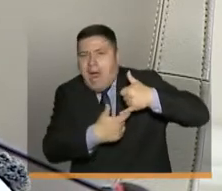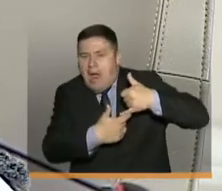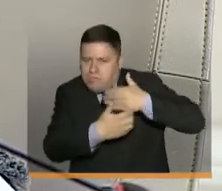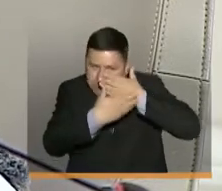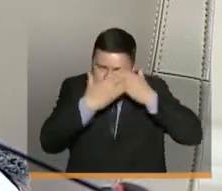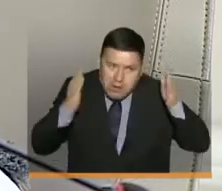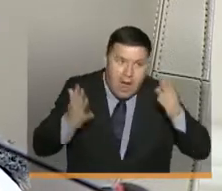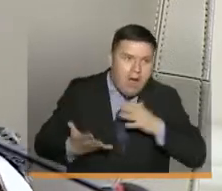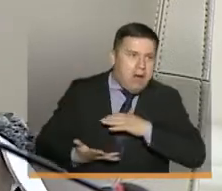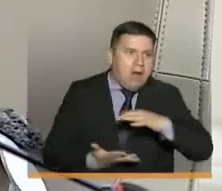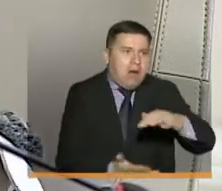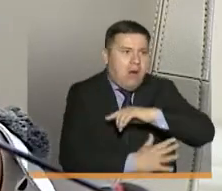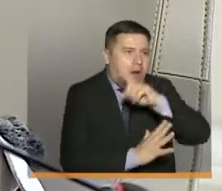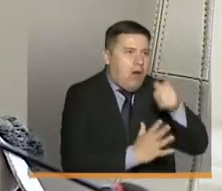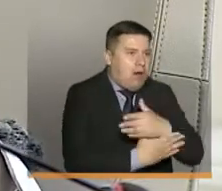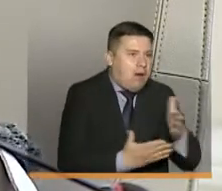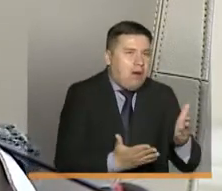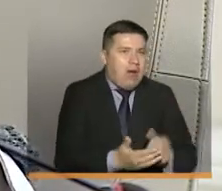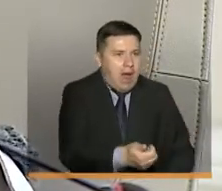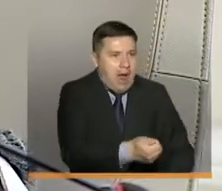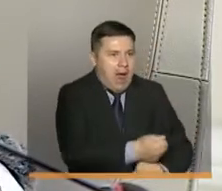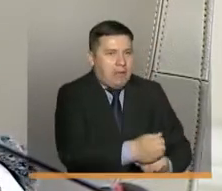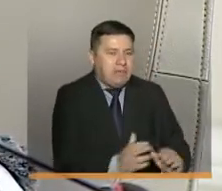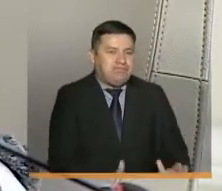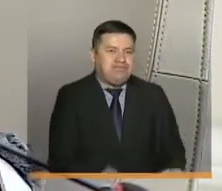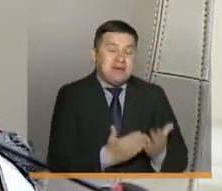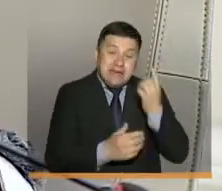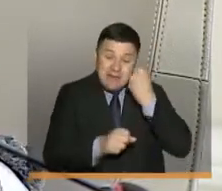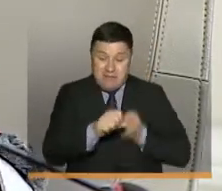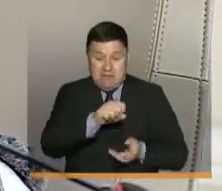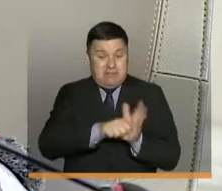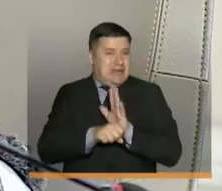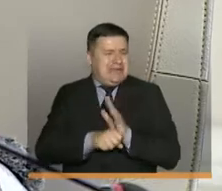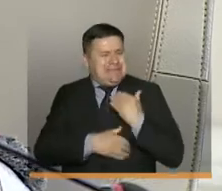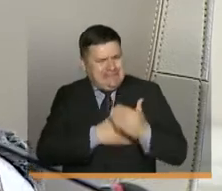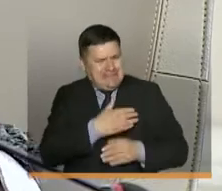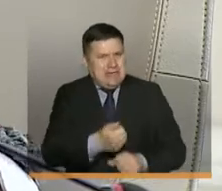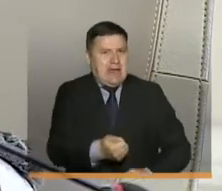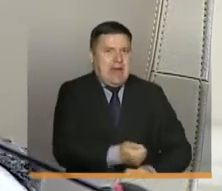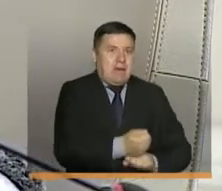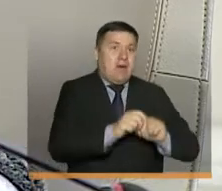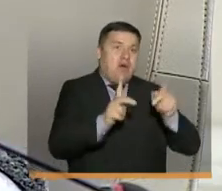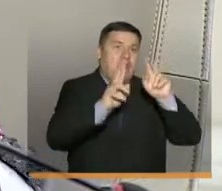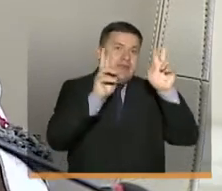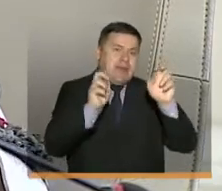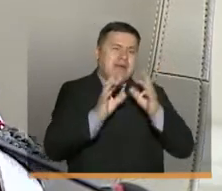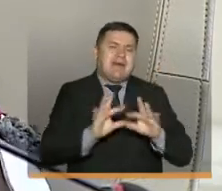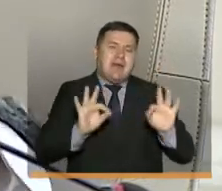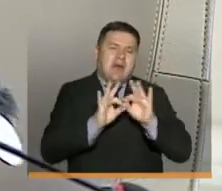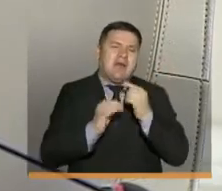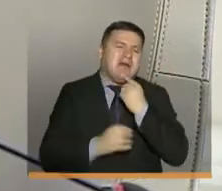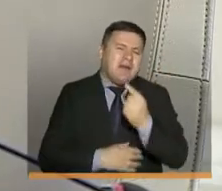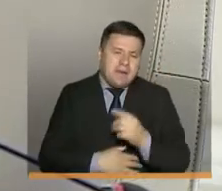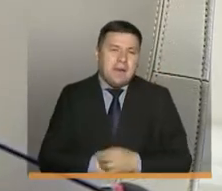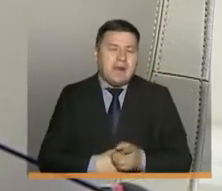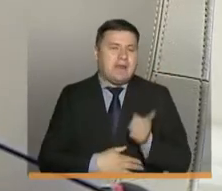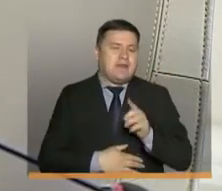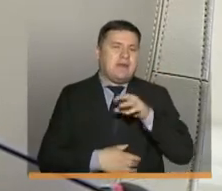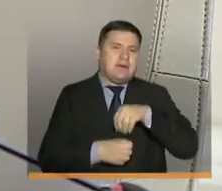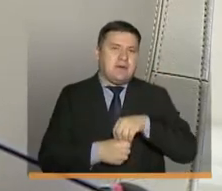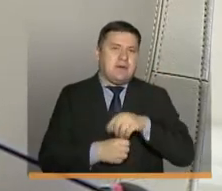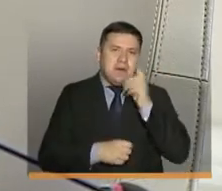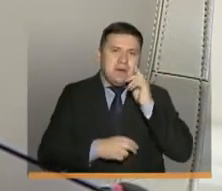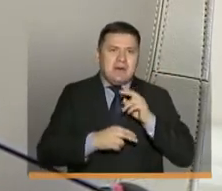calidad, a mejorar las condiciones. Y con ocasión justamente de esta pandemia, poder también apoyar otro tema que voy a mencionar ahorita, que es también todo el tema